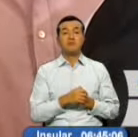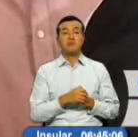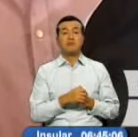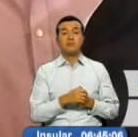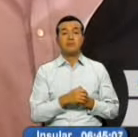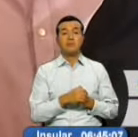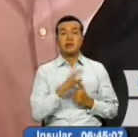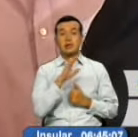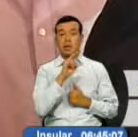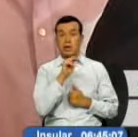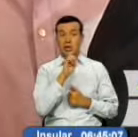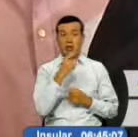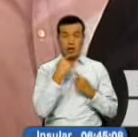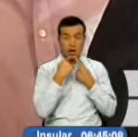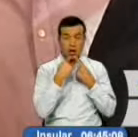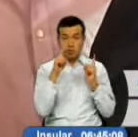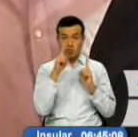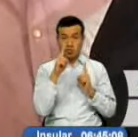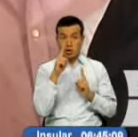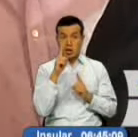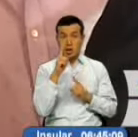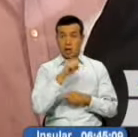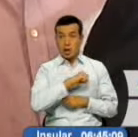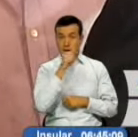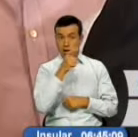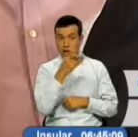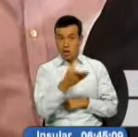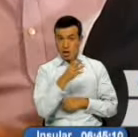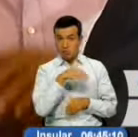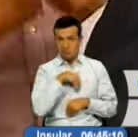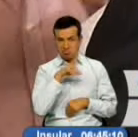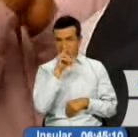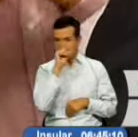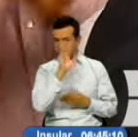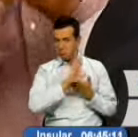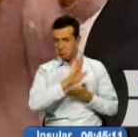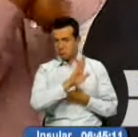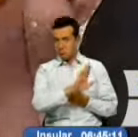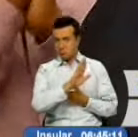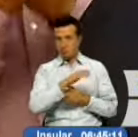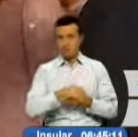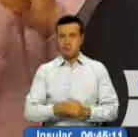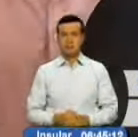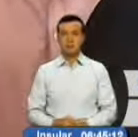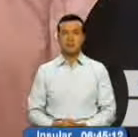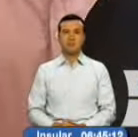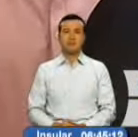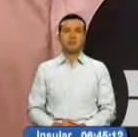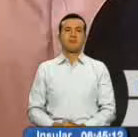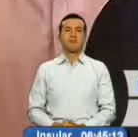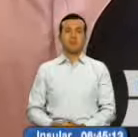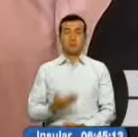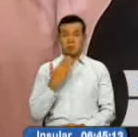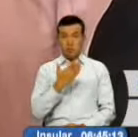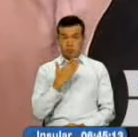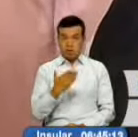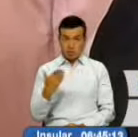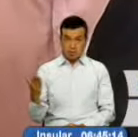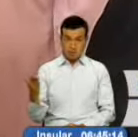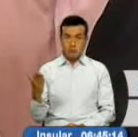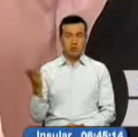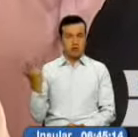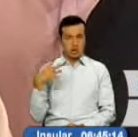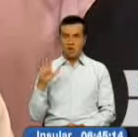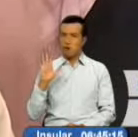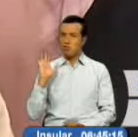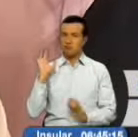por el Consejo Nacional Electoral como presidente electo. Por eso hemos salido a